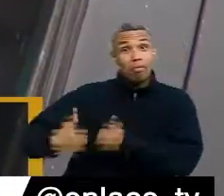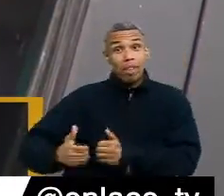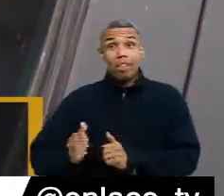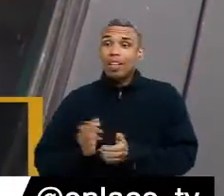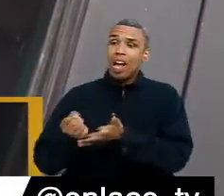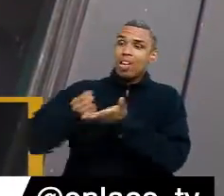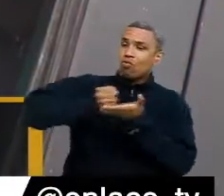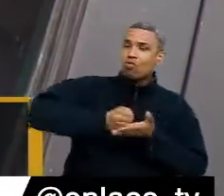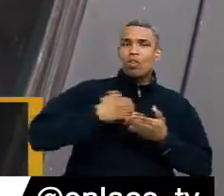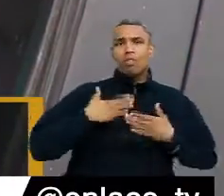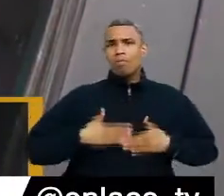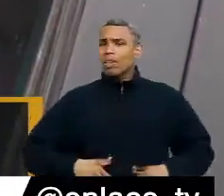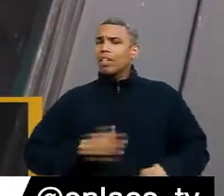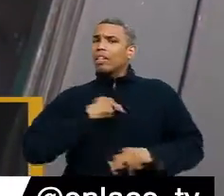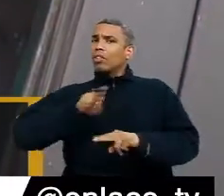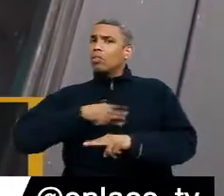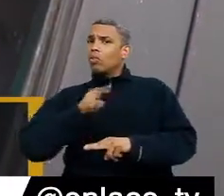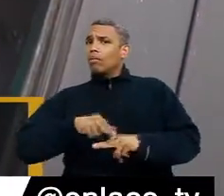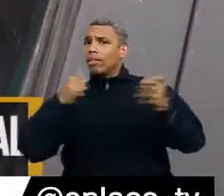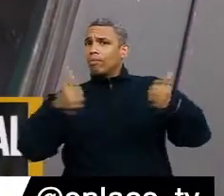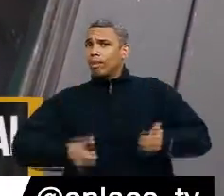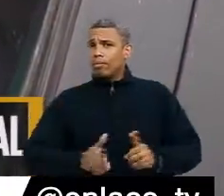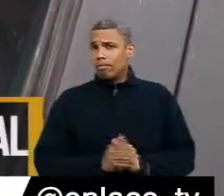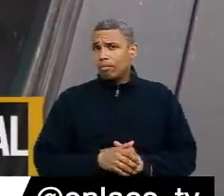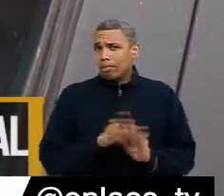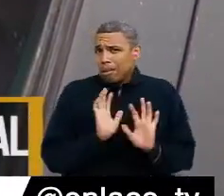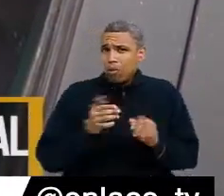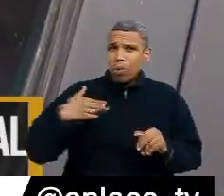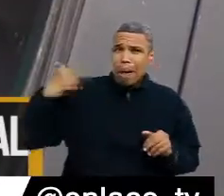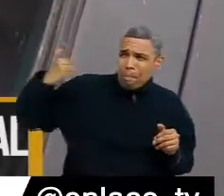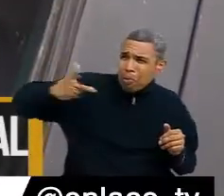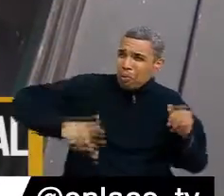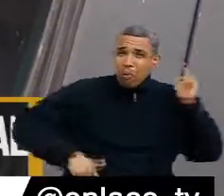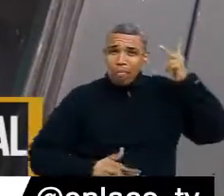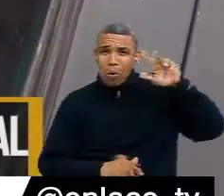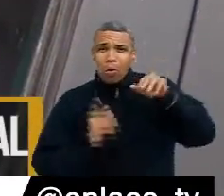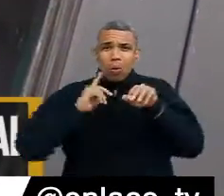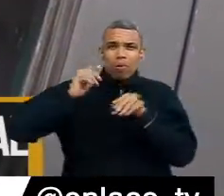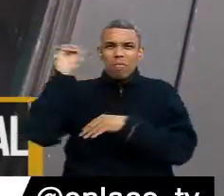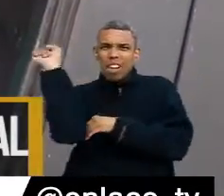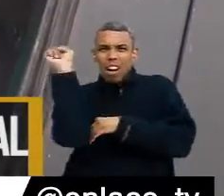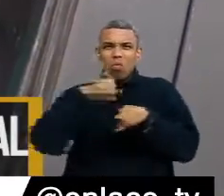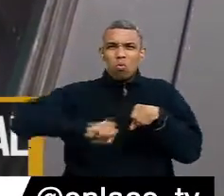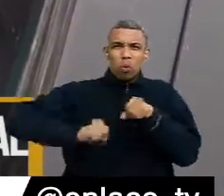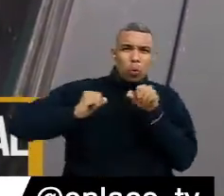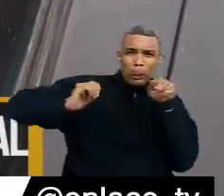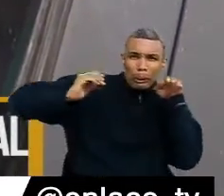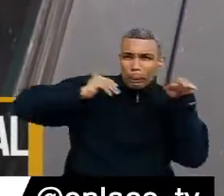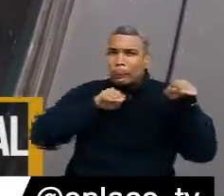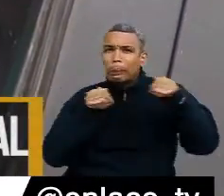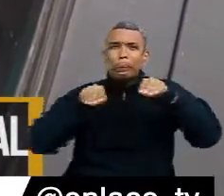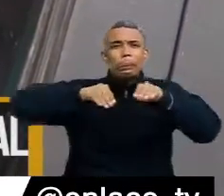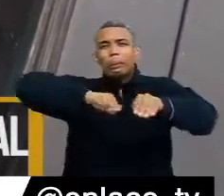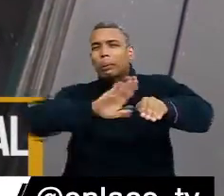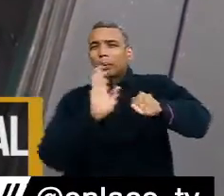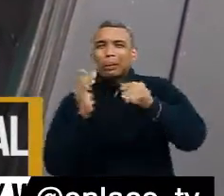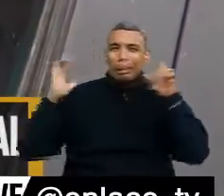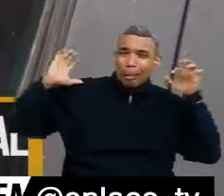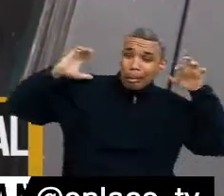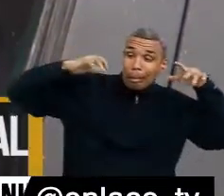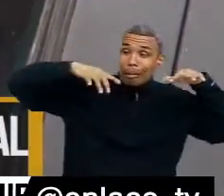dentro de la mayor normalidad, y como estamos en plan retorno, pues hay mucho flujo de vehículos que van entrando, saliendo de Bucaramanga y entrando nuevamente hacia la